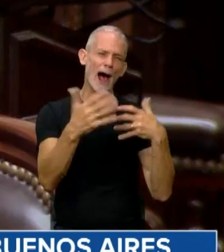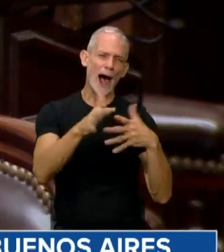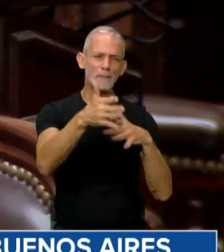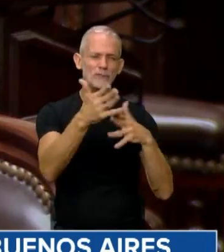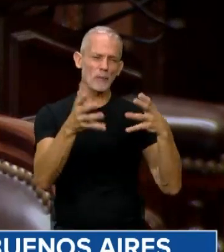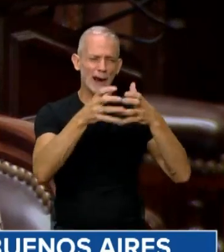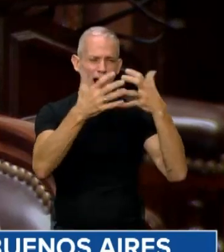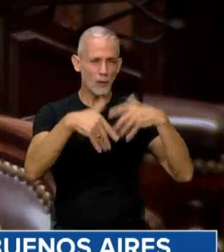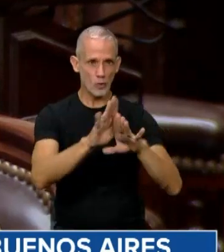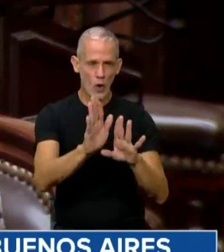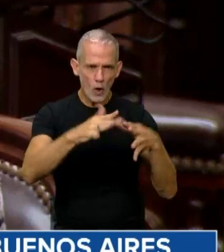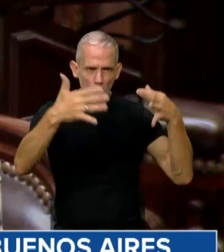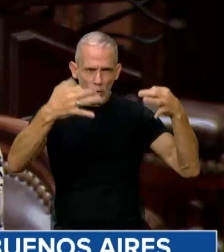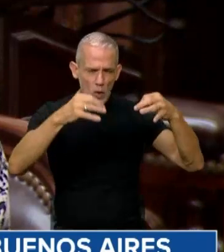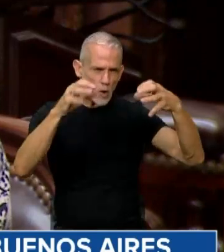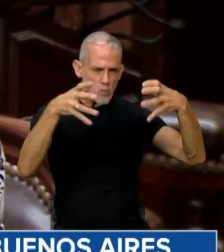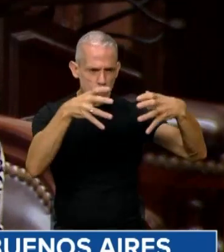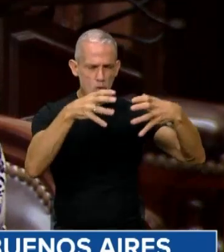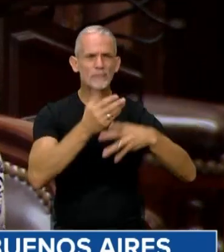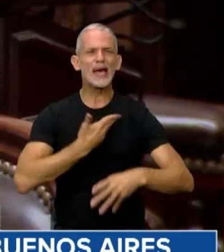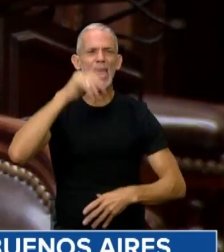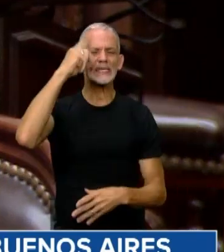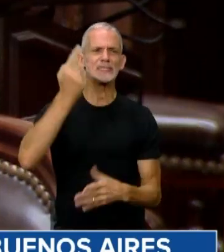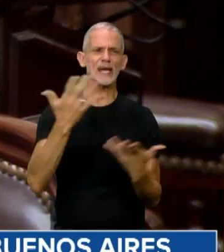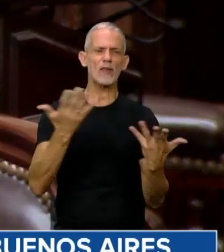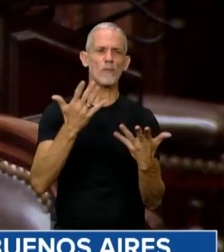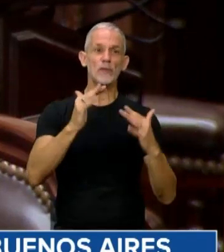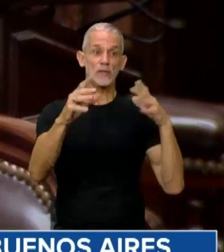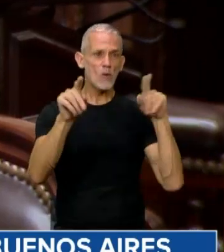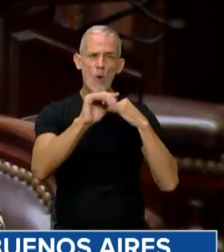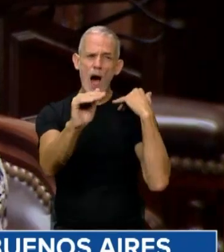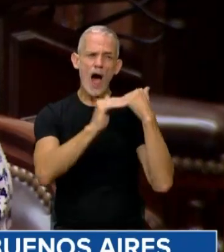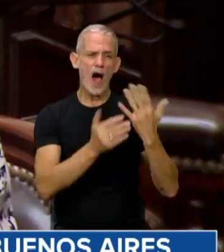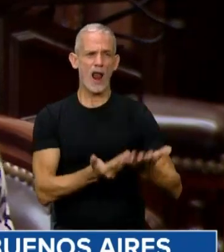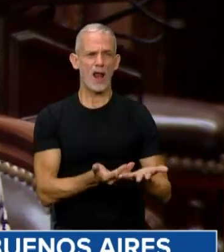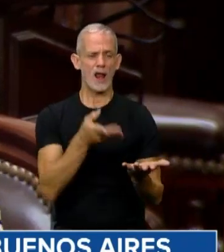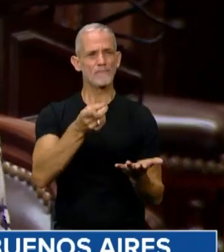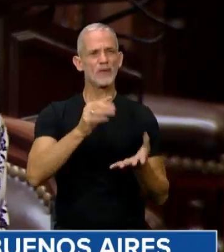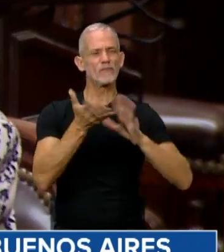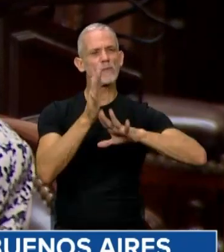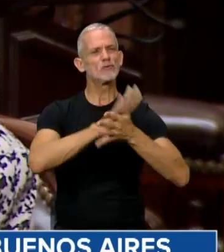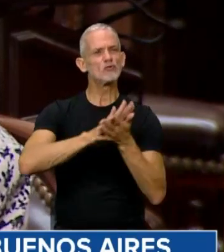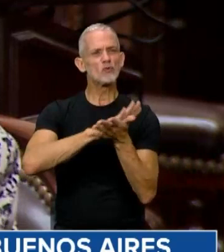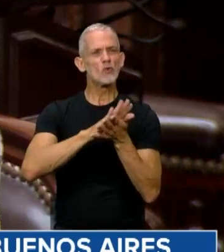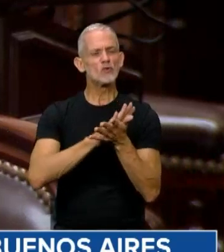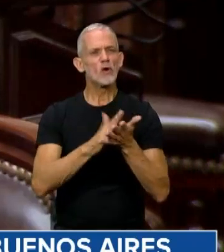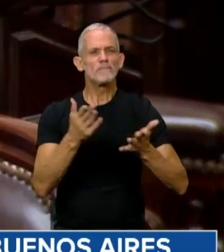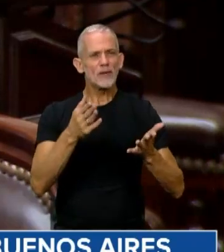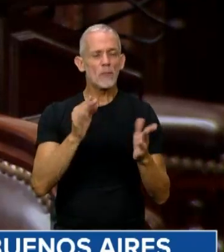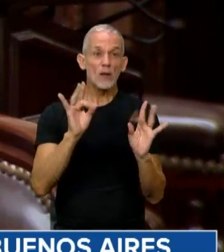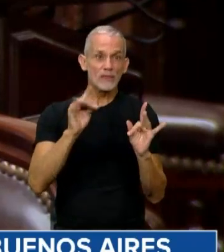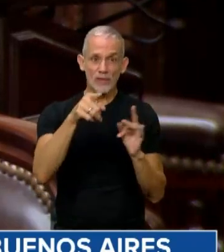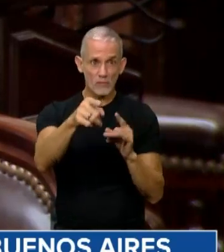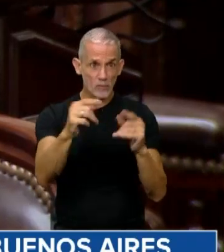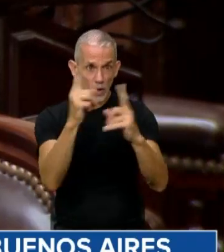un Estado que tenga por lo menos capacidades o condiciones similares, es tener una respuesta tan compleja como